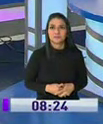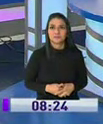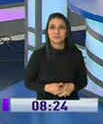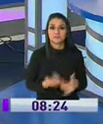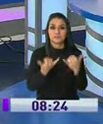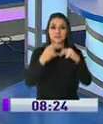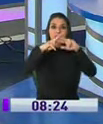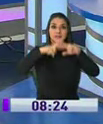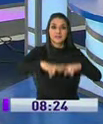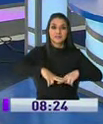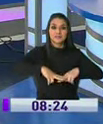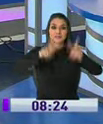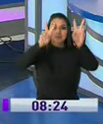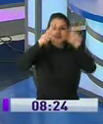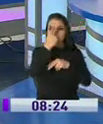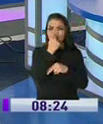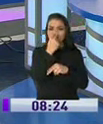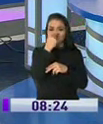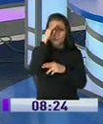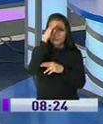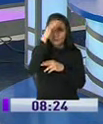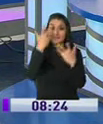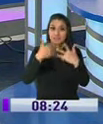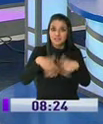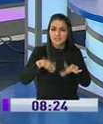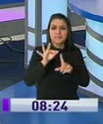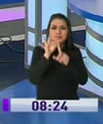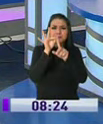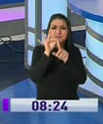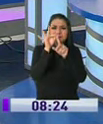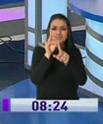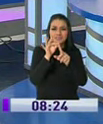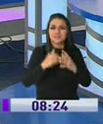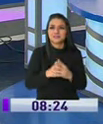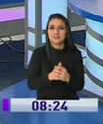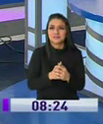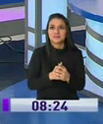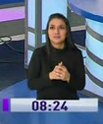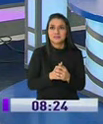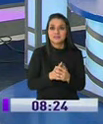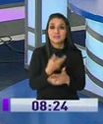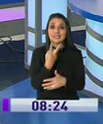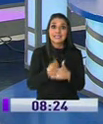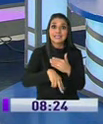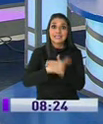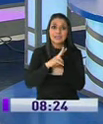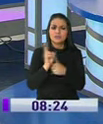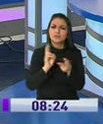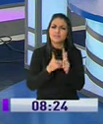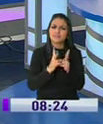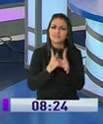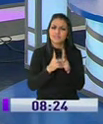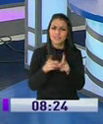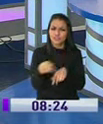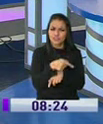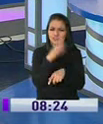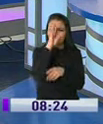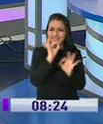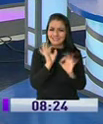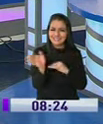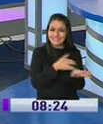el segmento de buen humor. Les hemos preparado algo especial para este día. Tenemos al hijo de la bestia, ese reportero que andará haciendo.